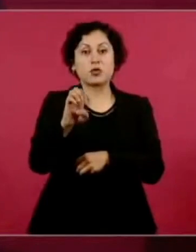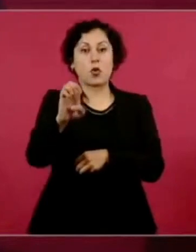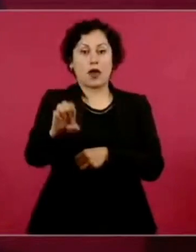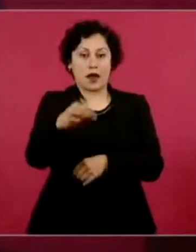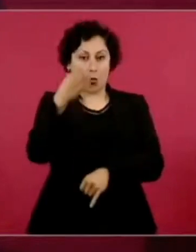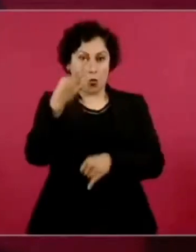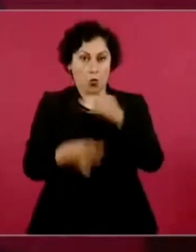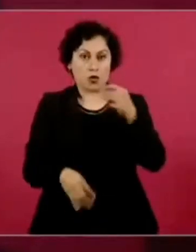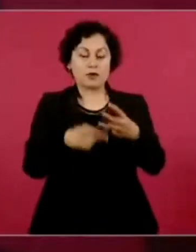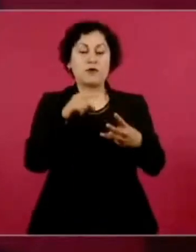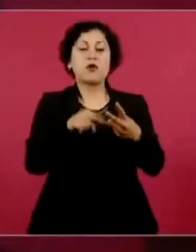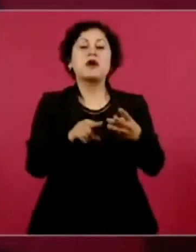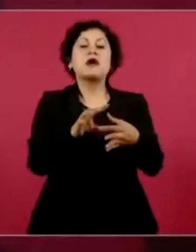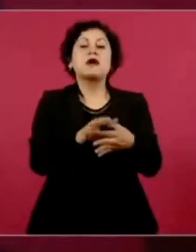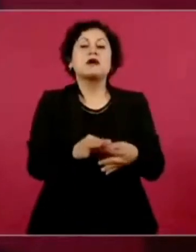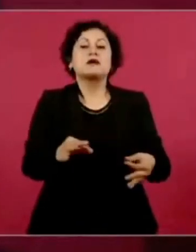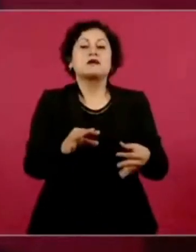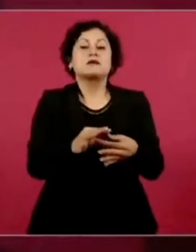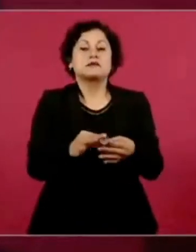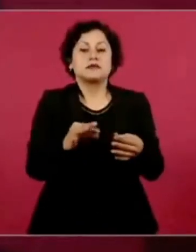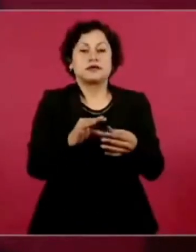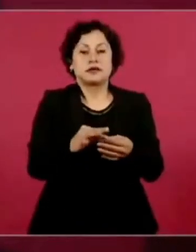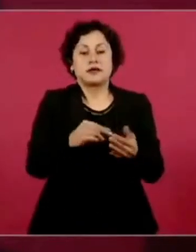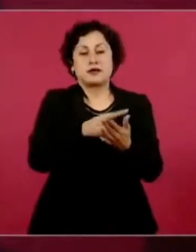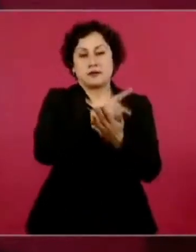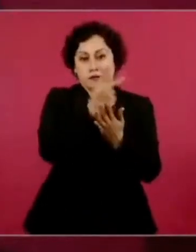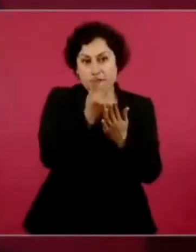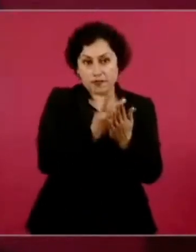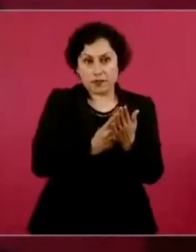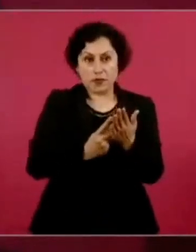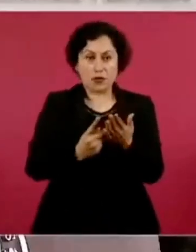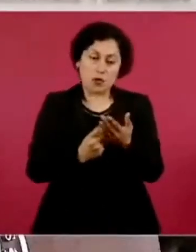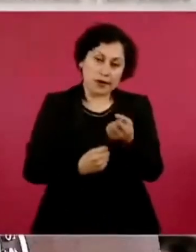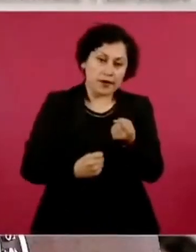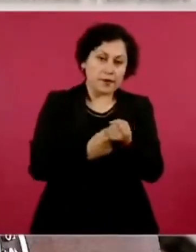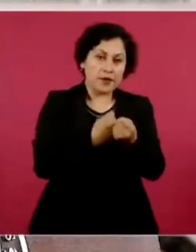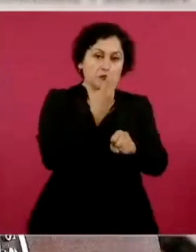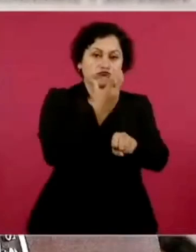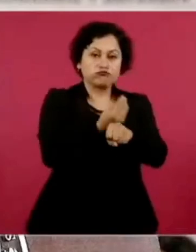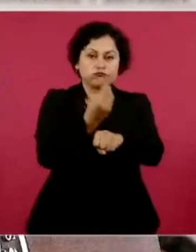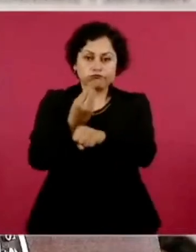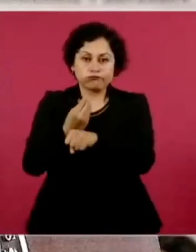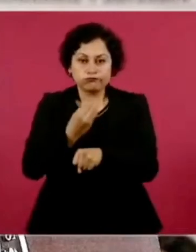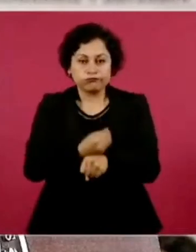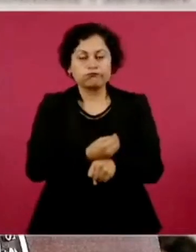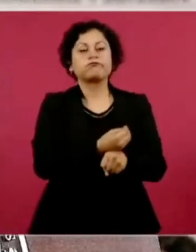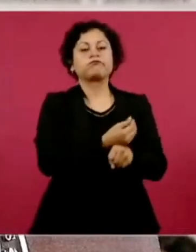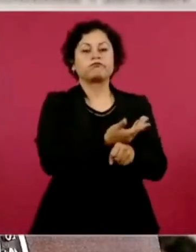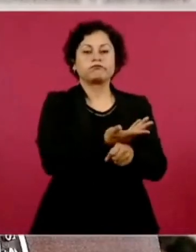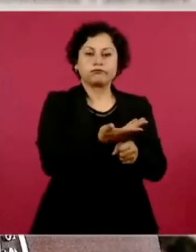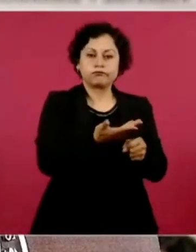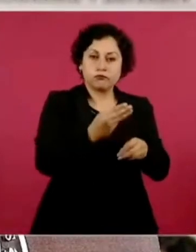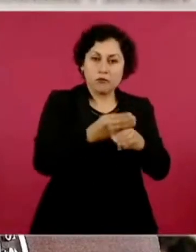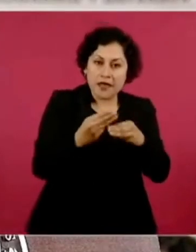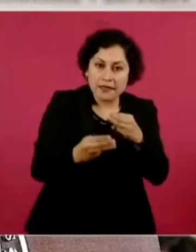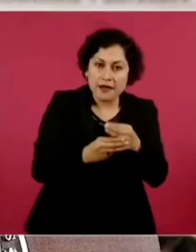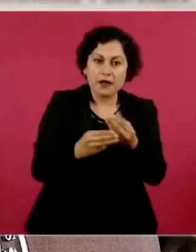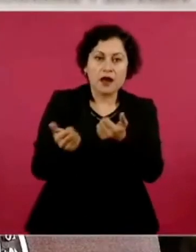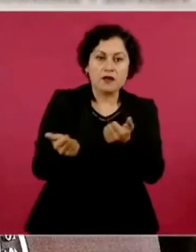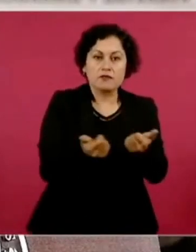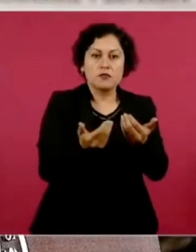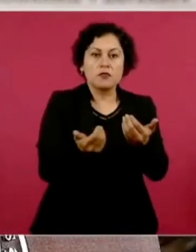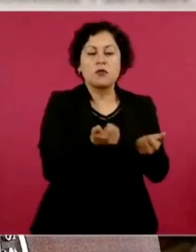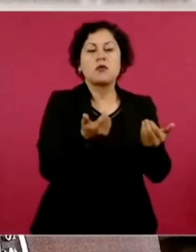programa de fortalecimiento a la infraestructura y equipamiento, y en particular del primer nivel de